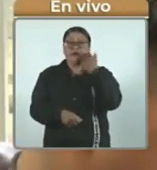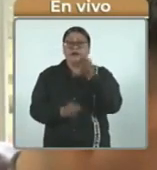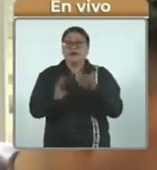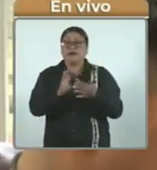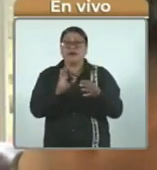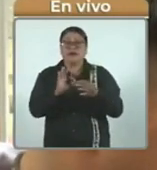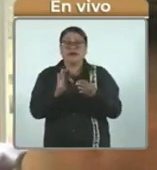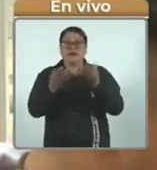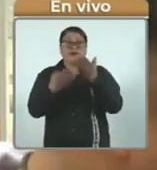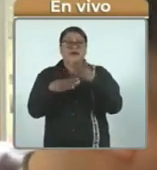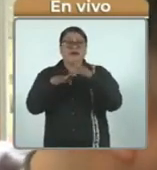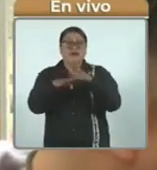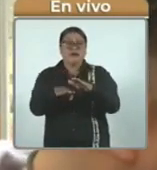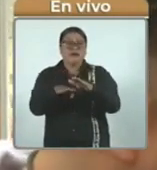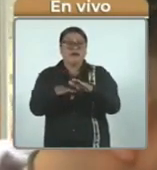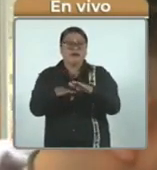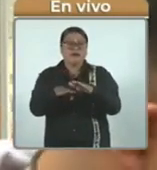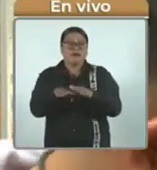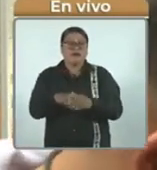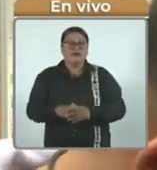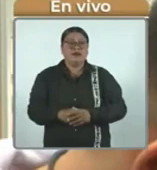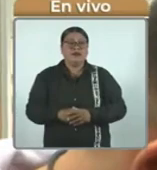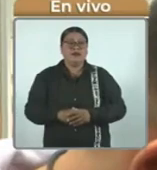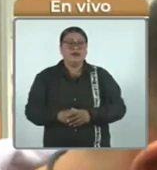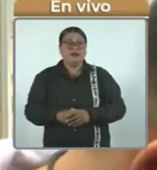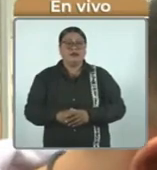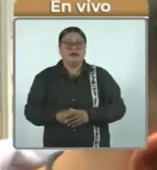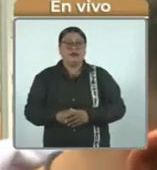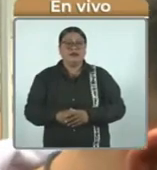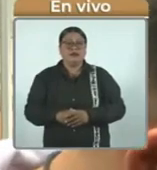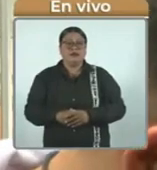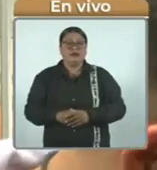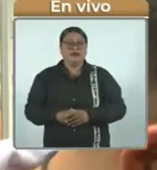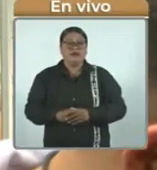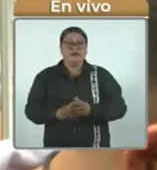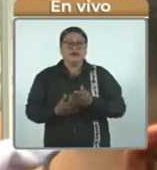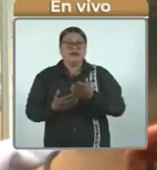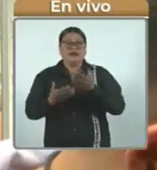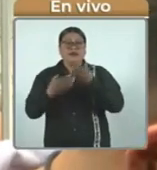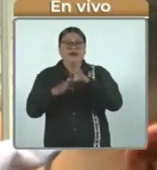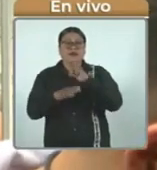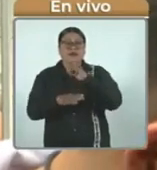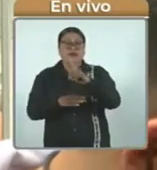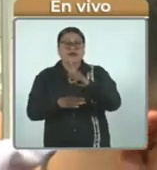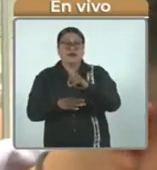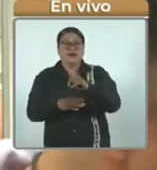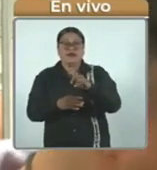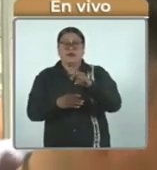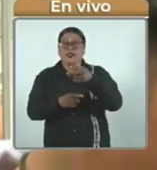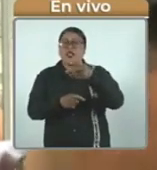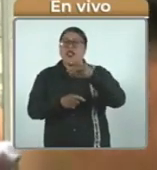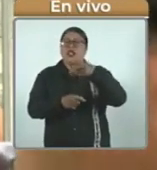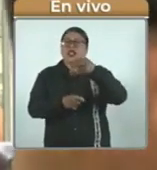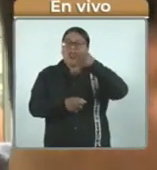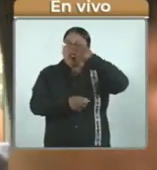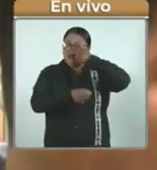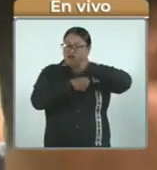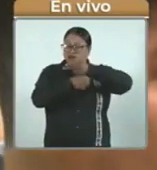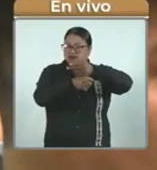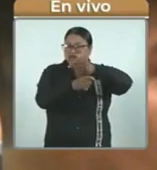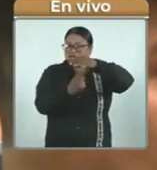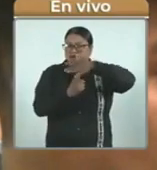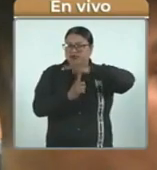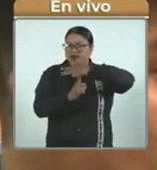comentarle respecto a esta, están, bueno, también los ciudadanos reportando el tema de drones. Ya